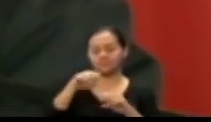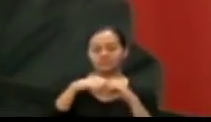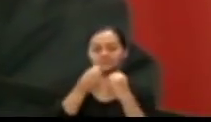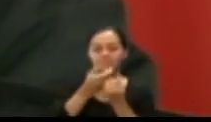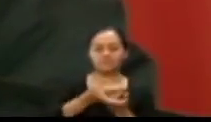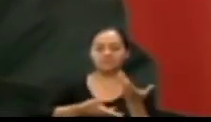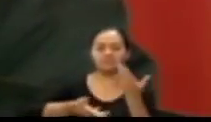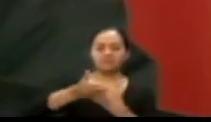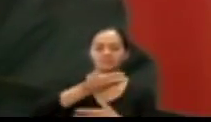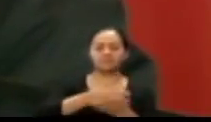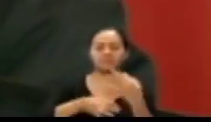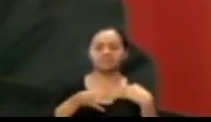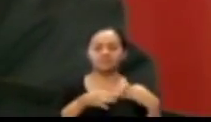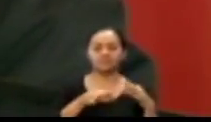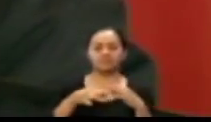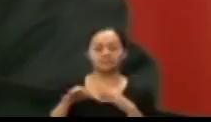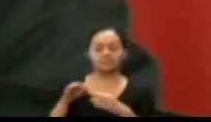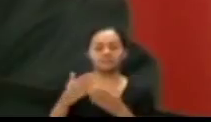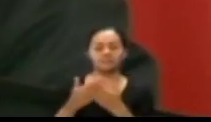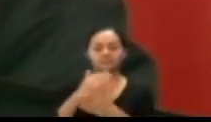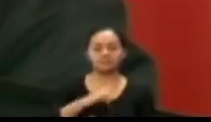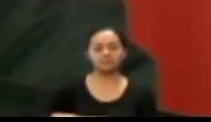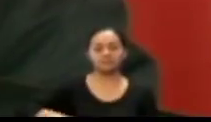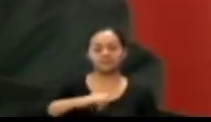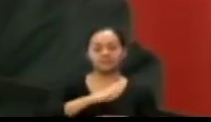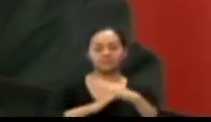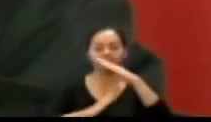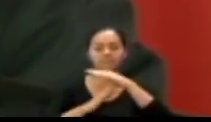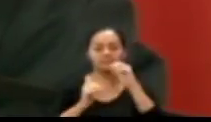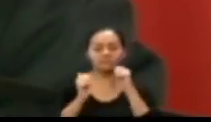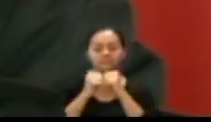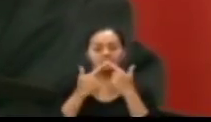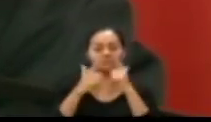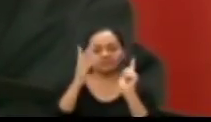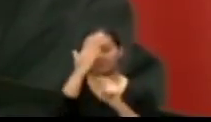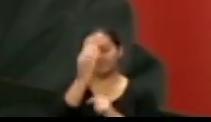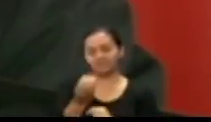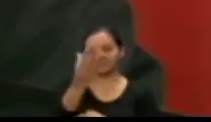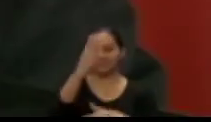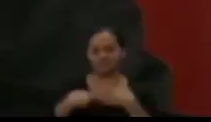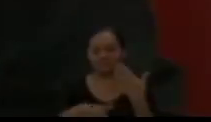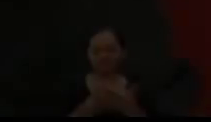socializar la nueva forma de construir democracia en paz y con soberanía. Muy buenos días a todos y a todas.